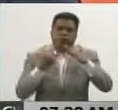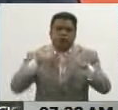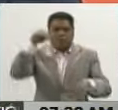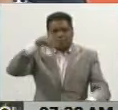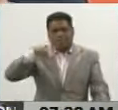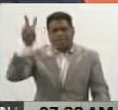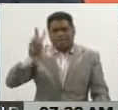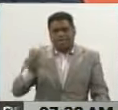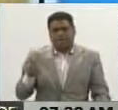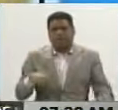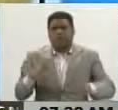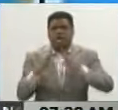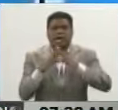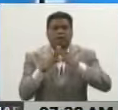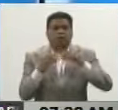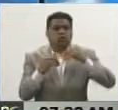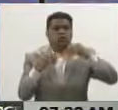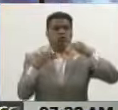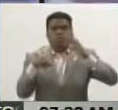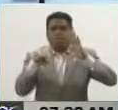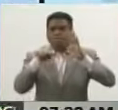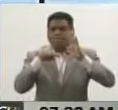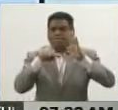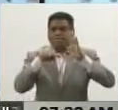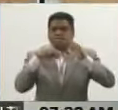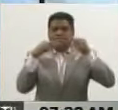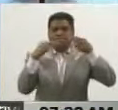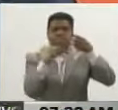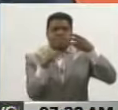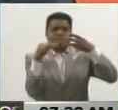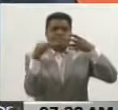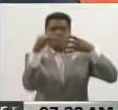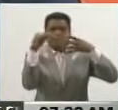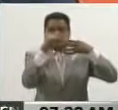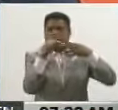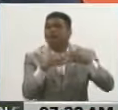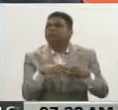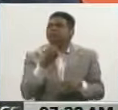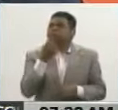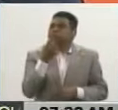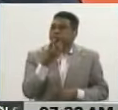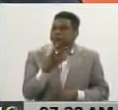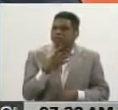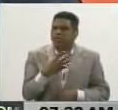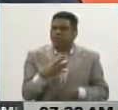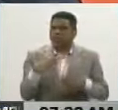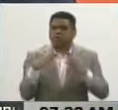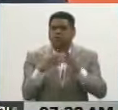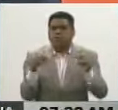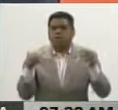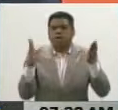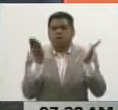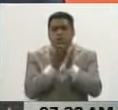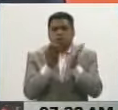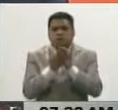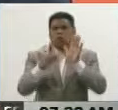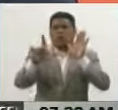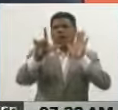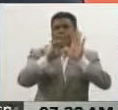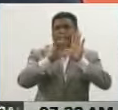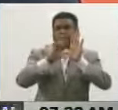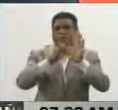país, en todos los niveles y modalidades, haciendo especial énfasis en la educación media y en la educación